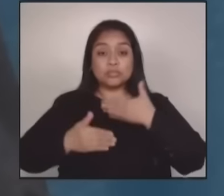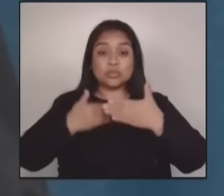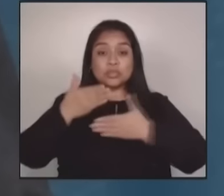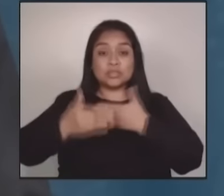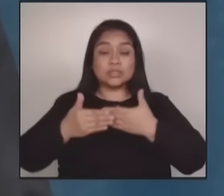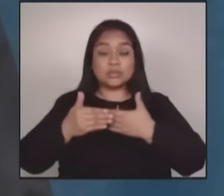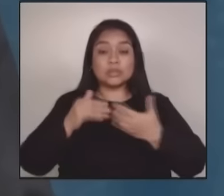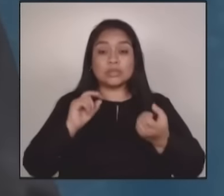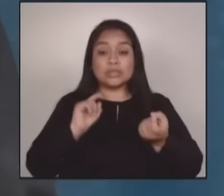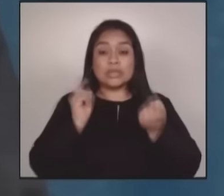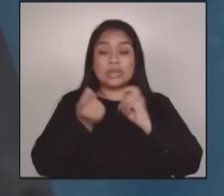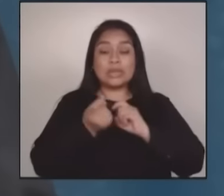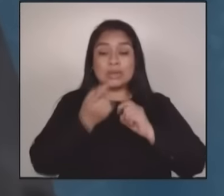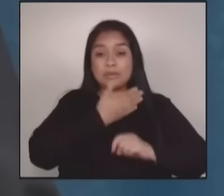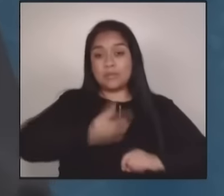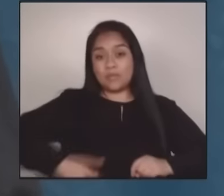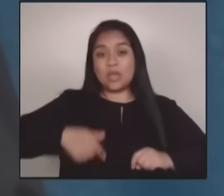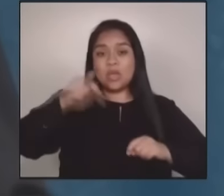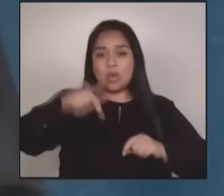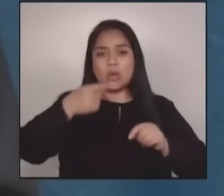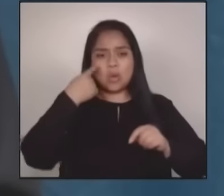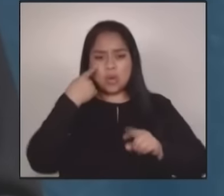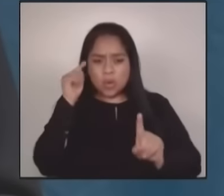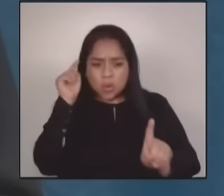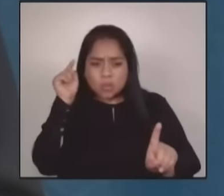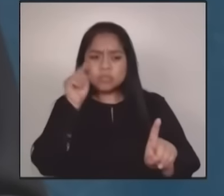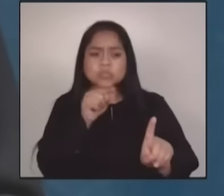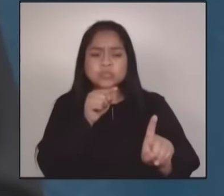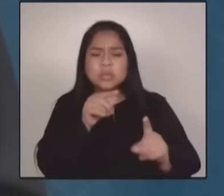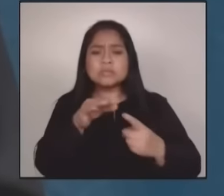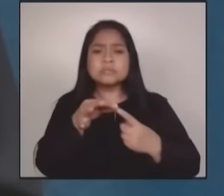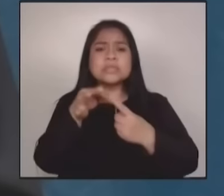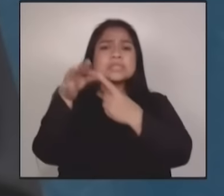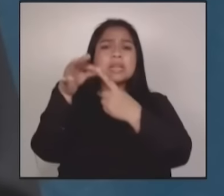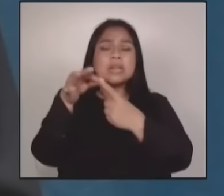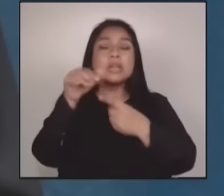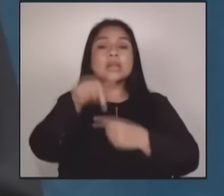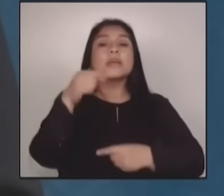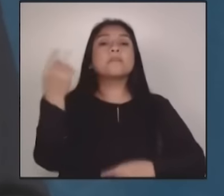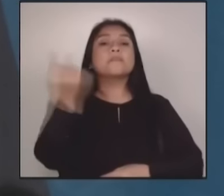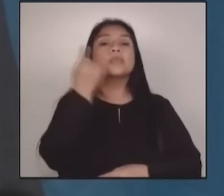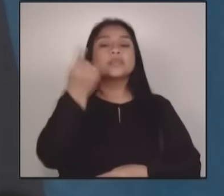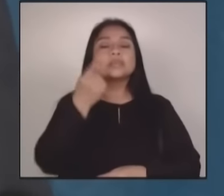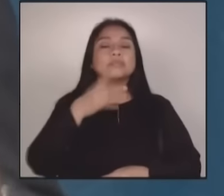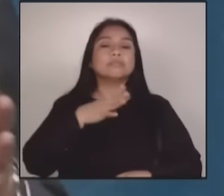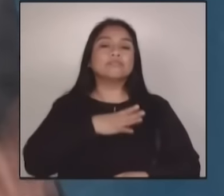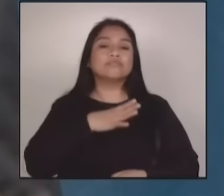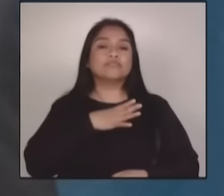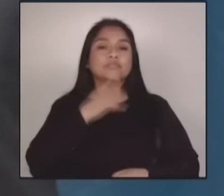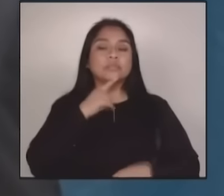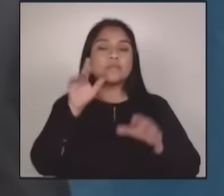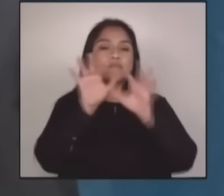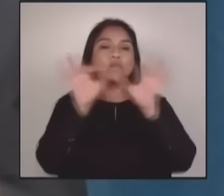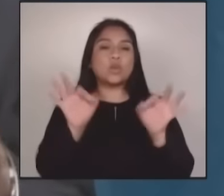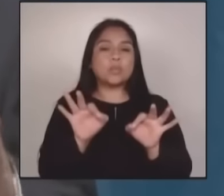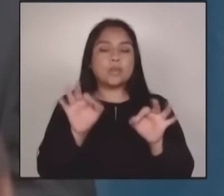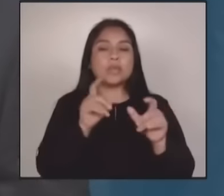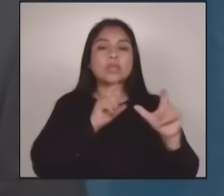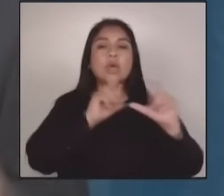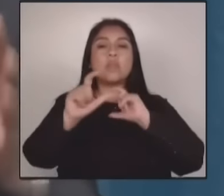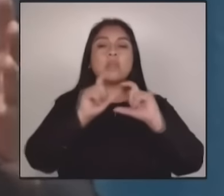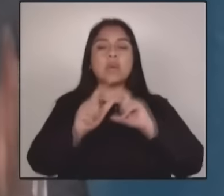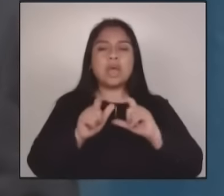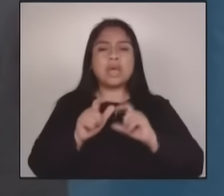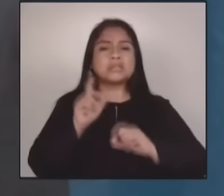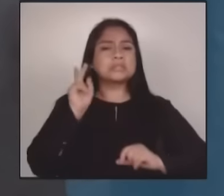gobierno, hemos dado especial énfasis a la importancia de mantener canales abiertos y